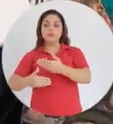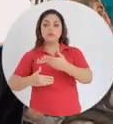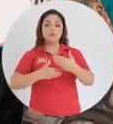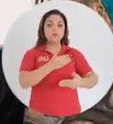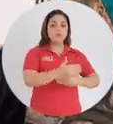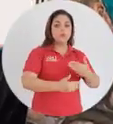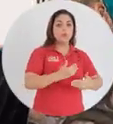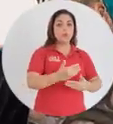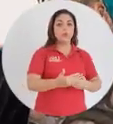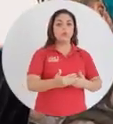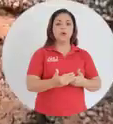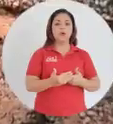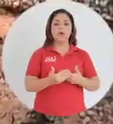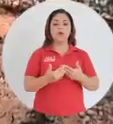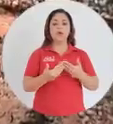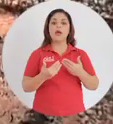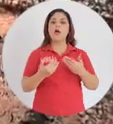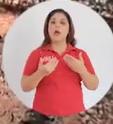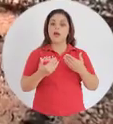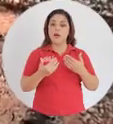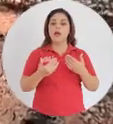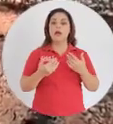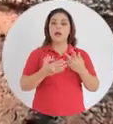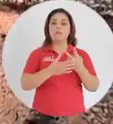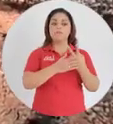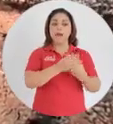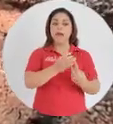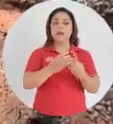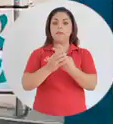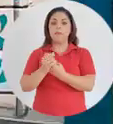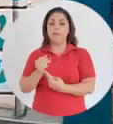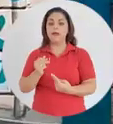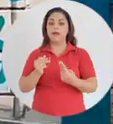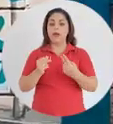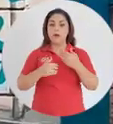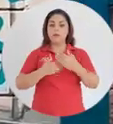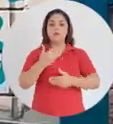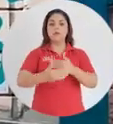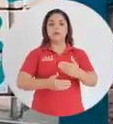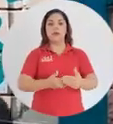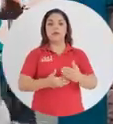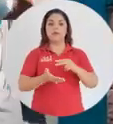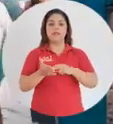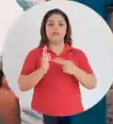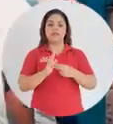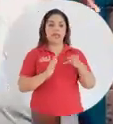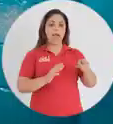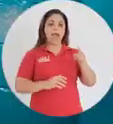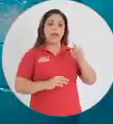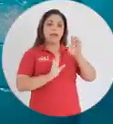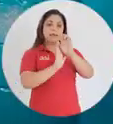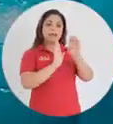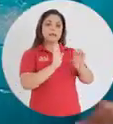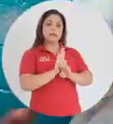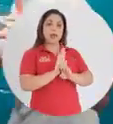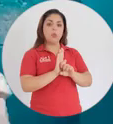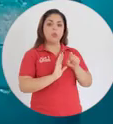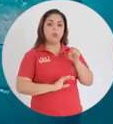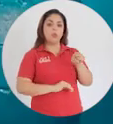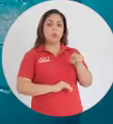emparejan los procesos y dejan al Estado como